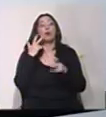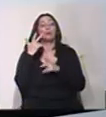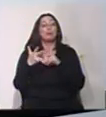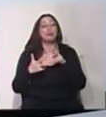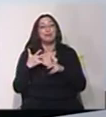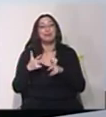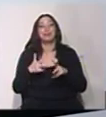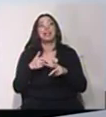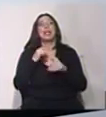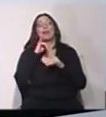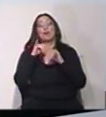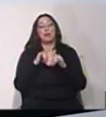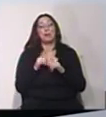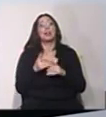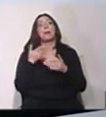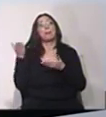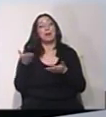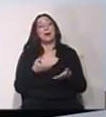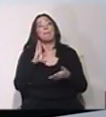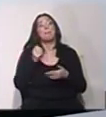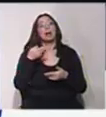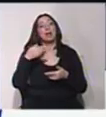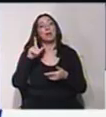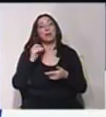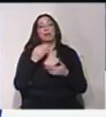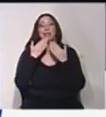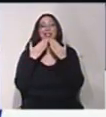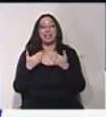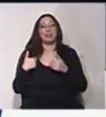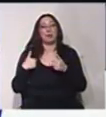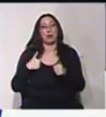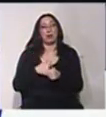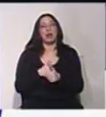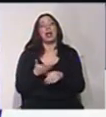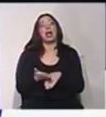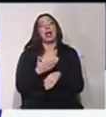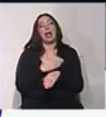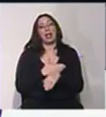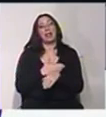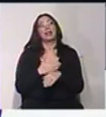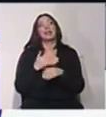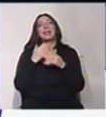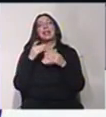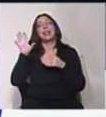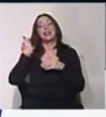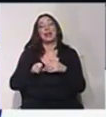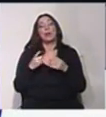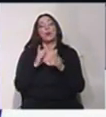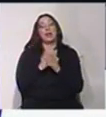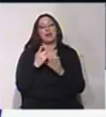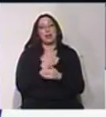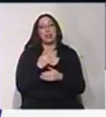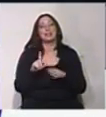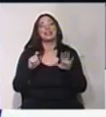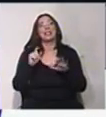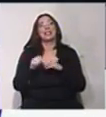eso le damos la bienvenida, Pablo. Muchísimas gracias por acompañarnos. Y antes le agradecemos en la el noche libro. De hoy. Está el libro, cada uno. Sí, 70 años